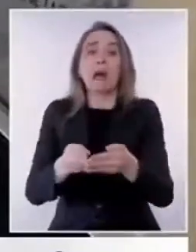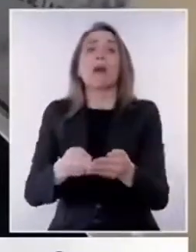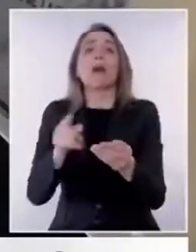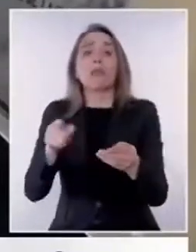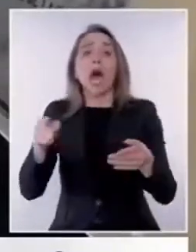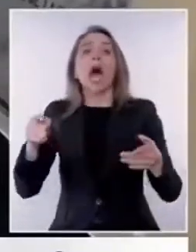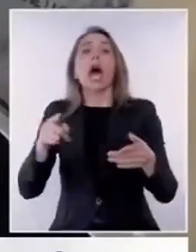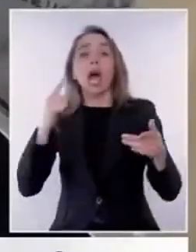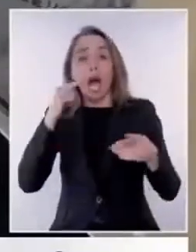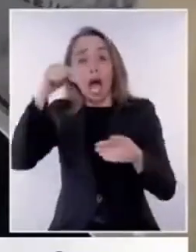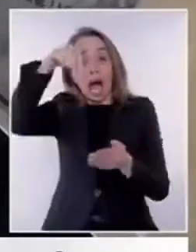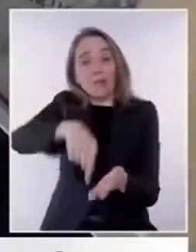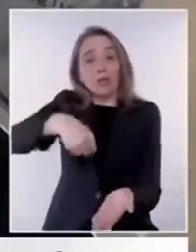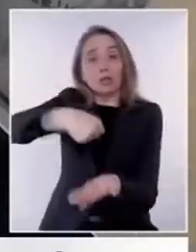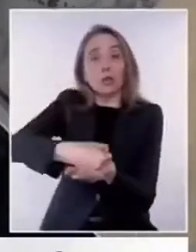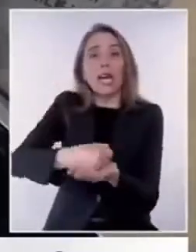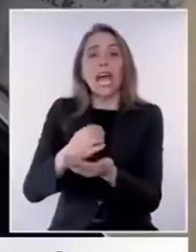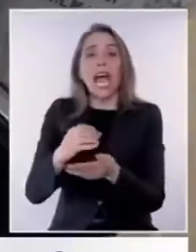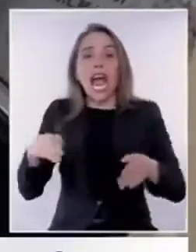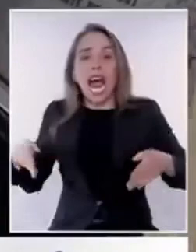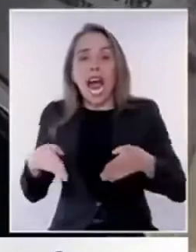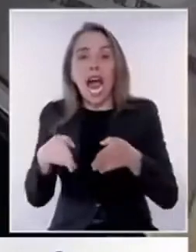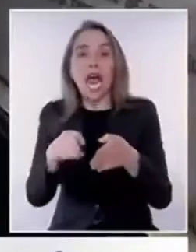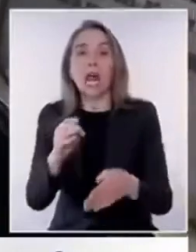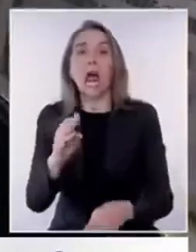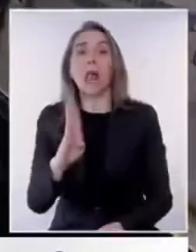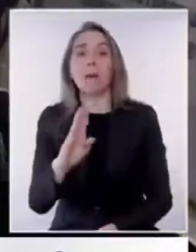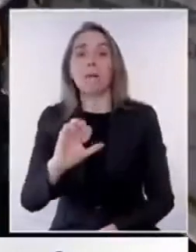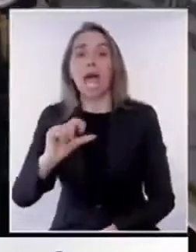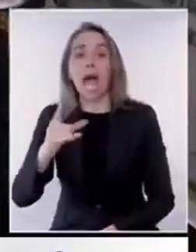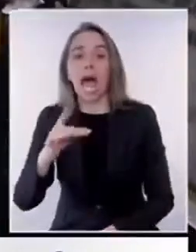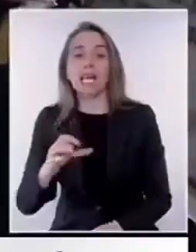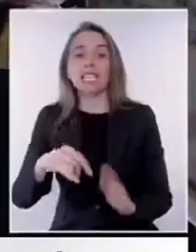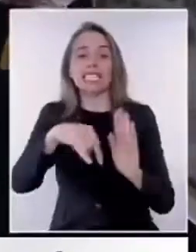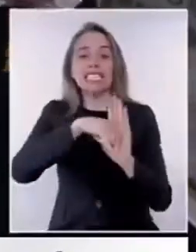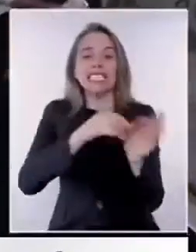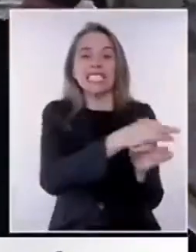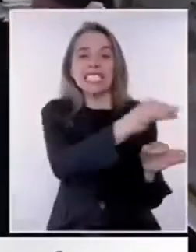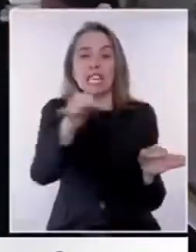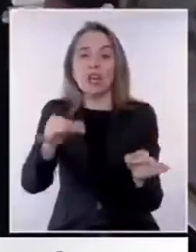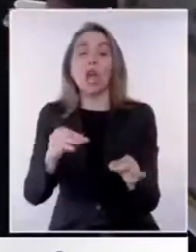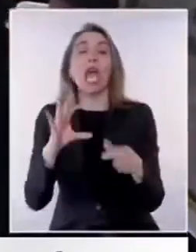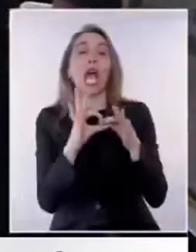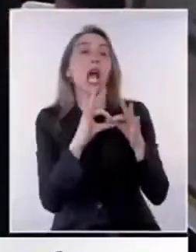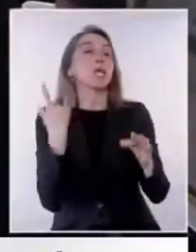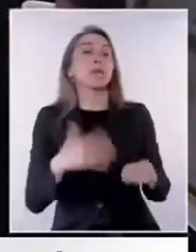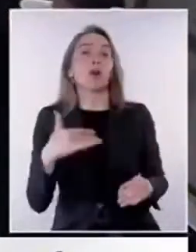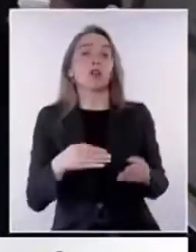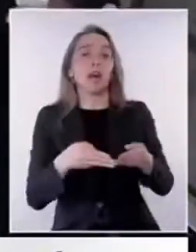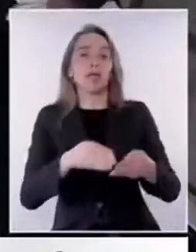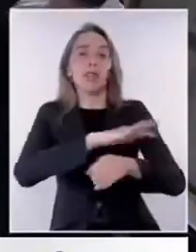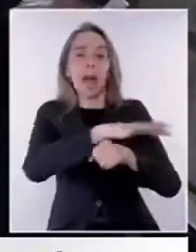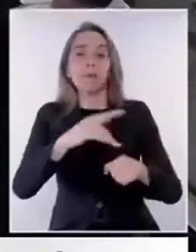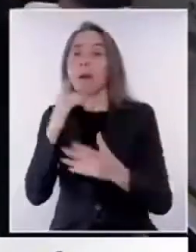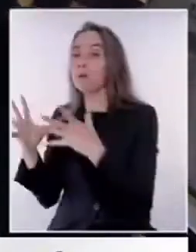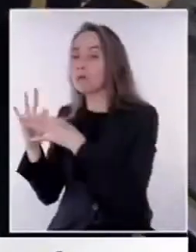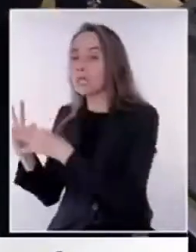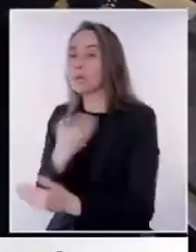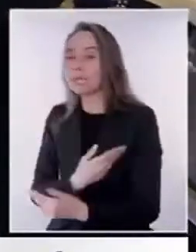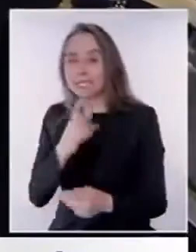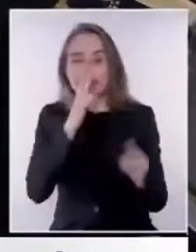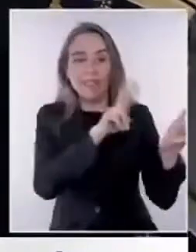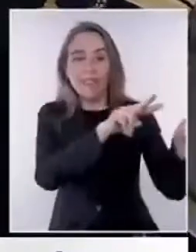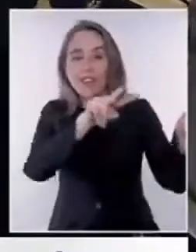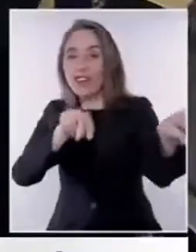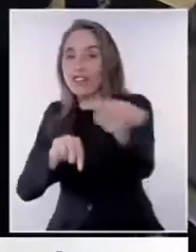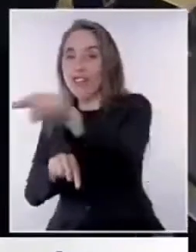Beagle, Chiloé, los lugares de Chiloé, o sea, la Armada fundamental. Así que eso, presidente, muchas gracias. Muchas gracias,